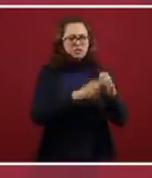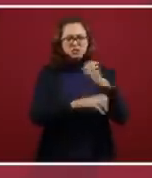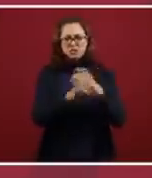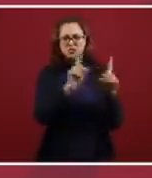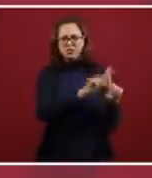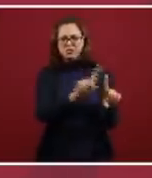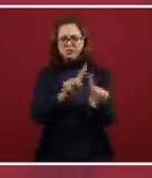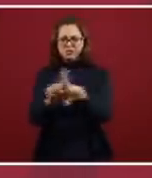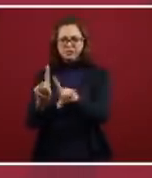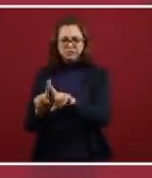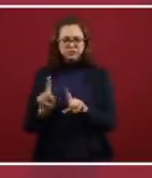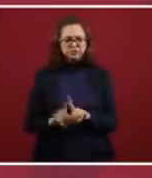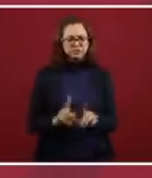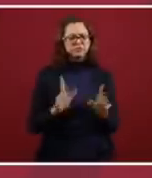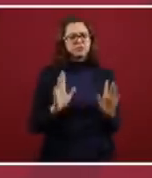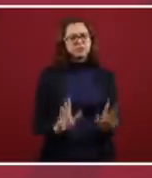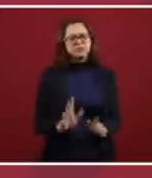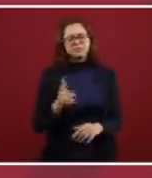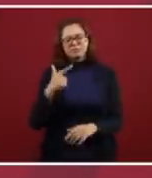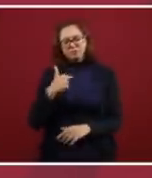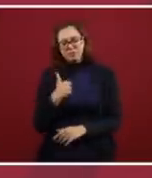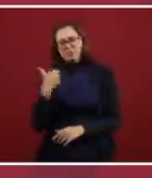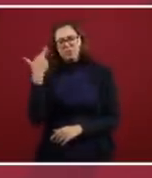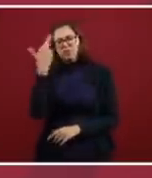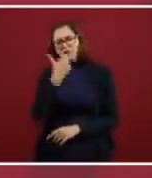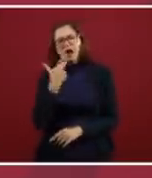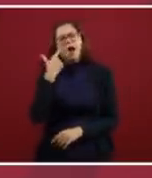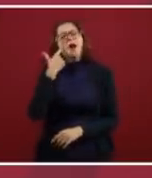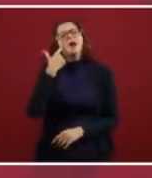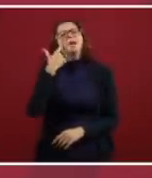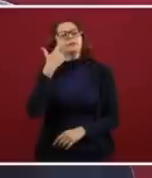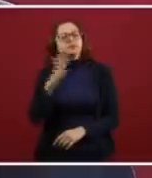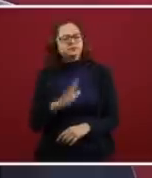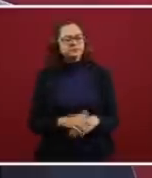le di una revisada a la prensa,